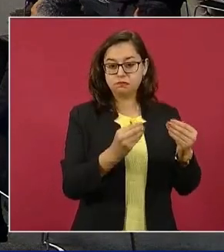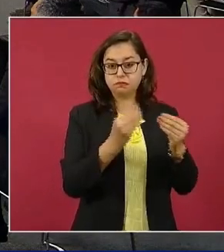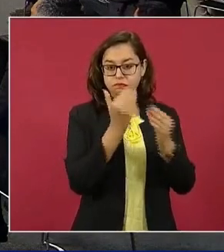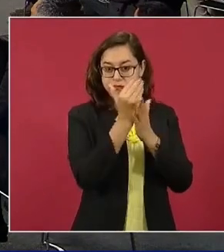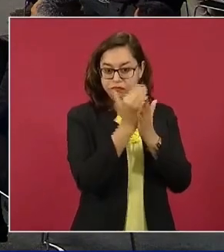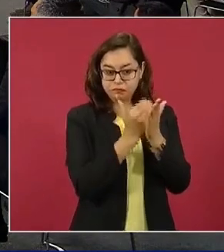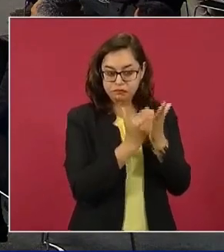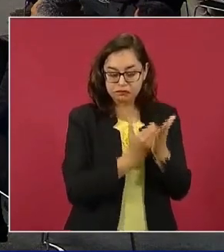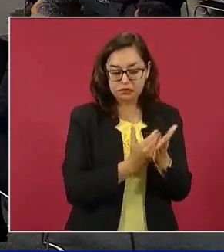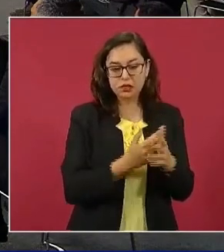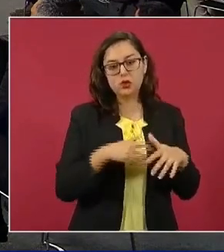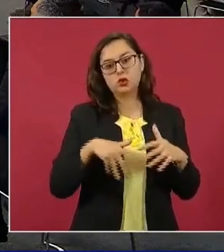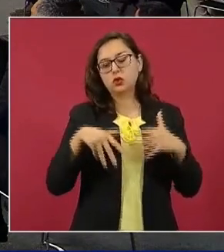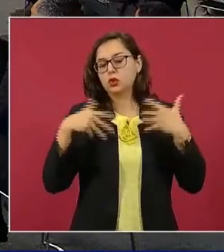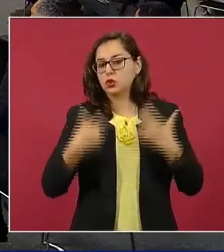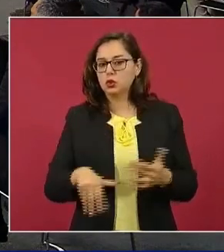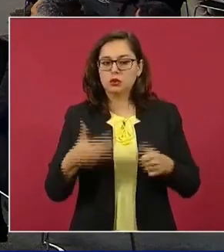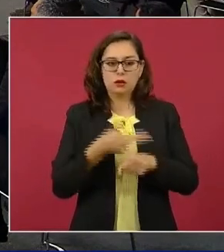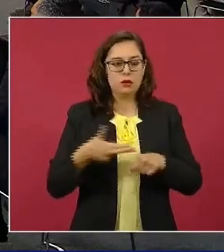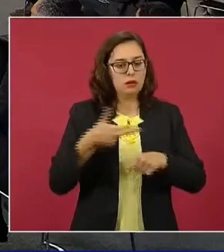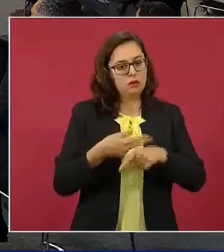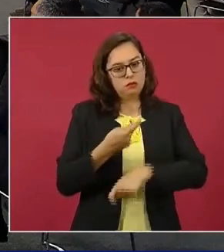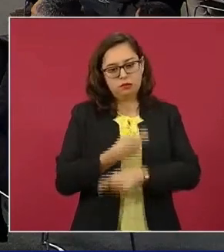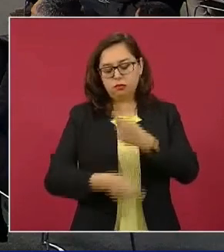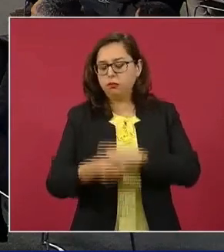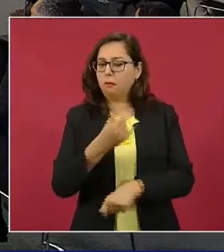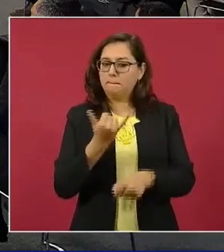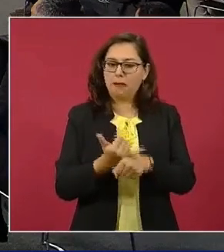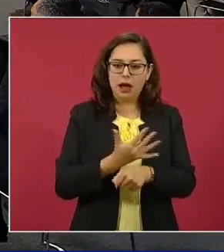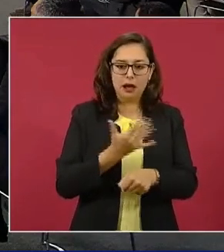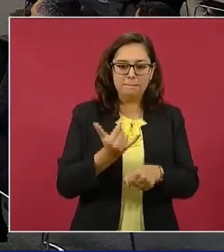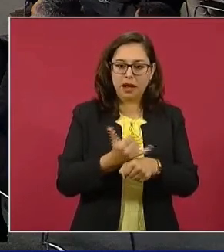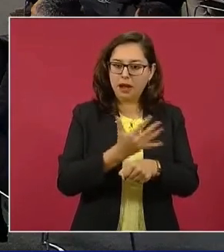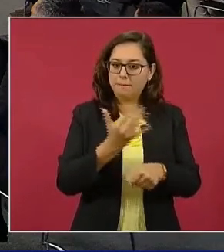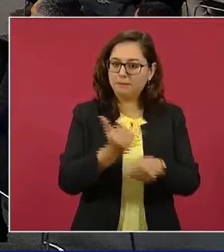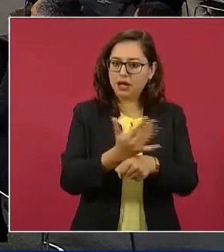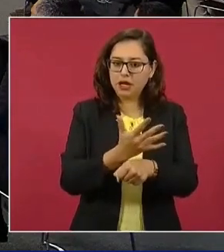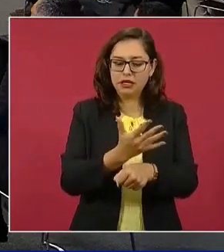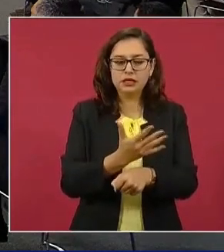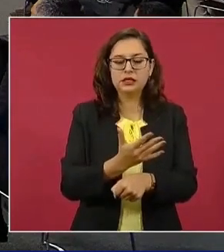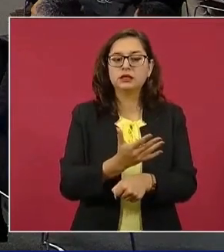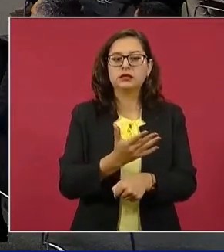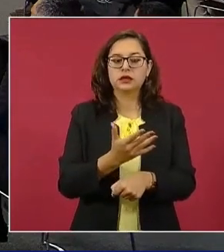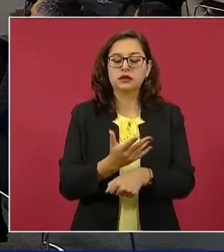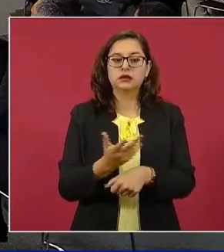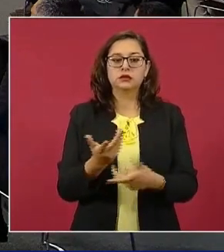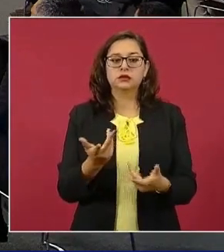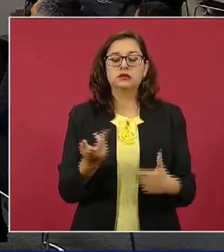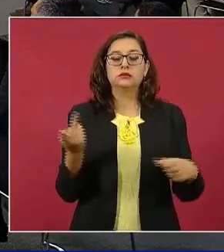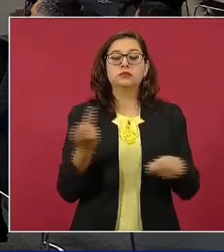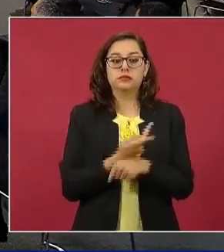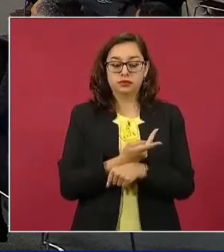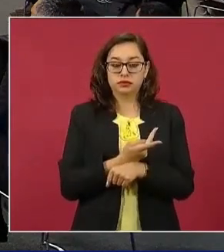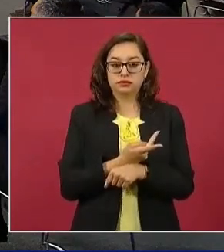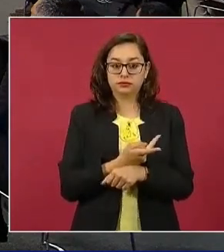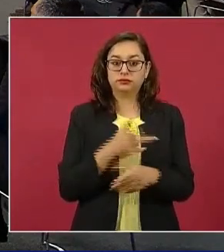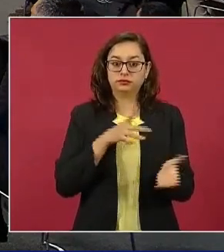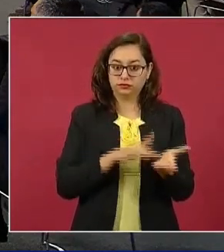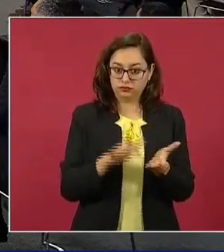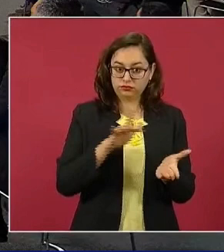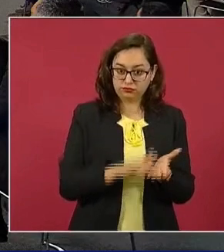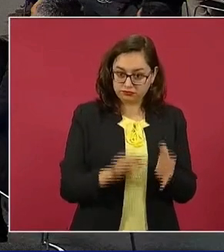entonces dificultaron el que el apoyo se